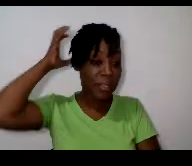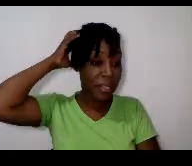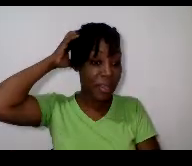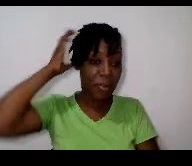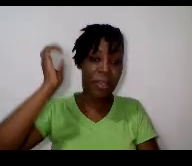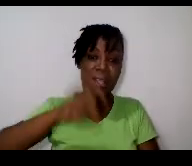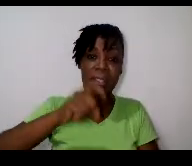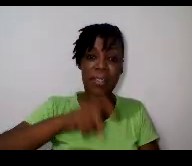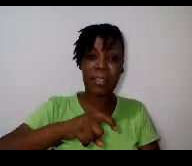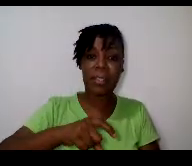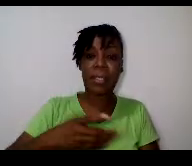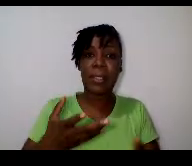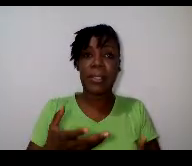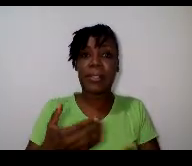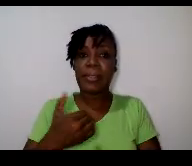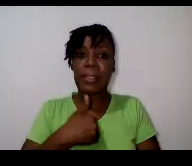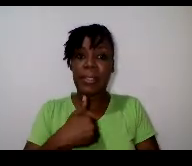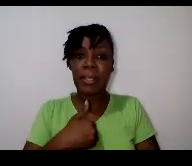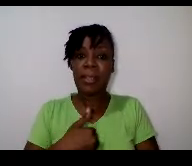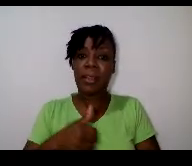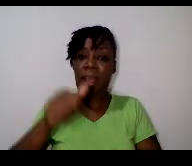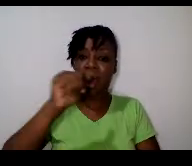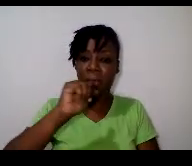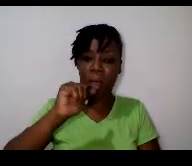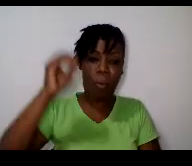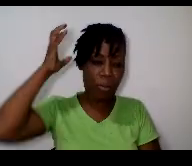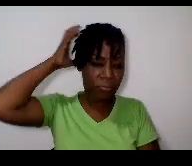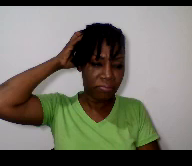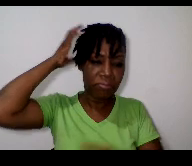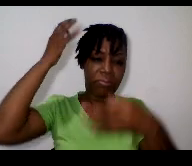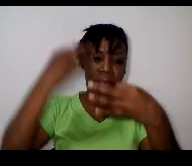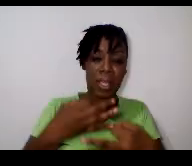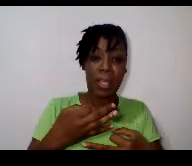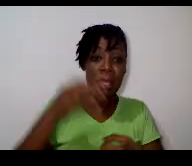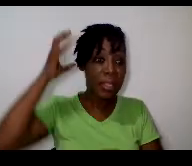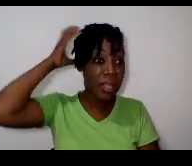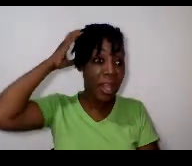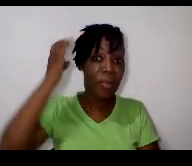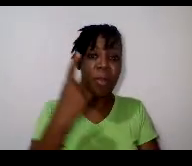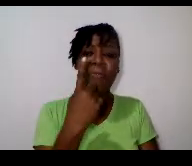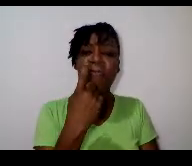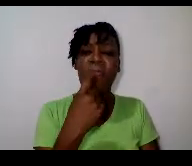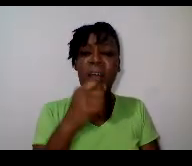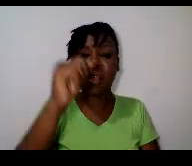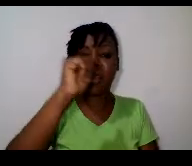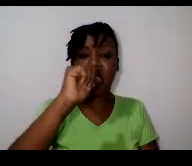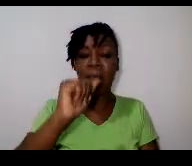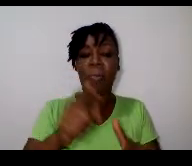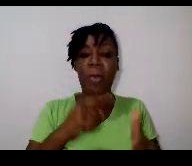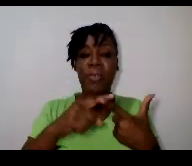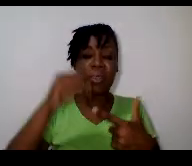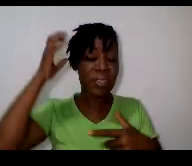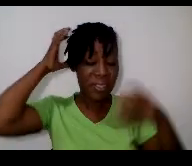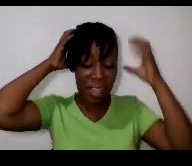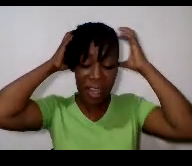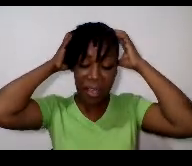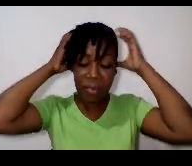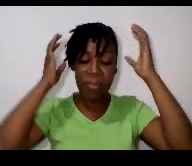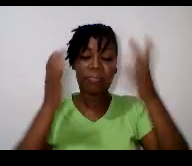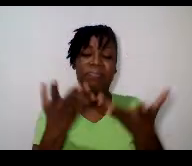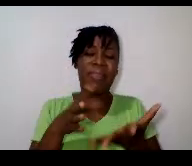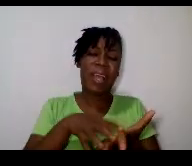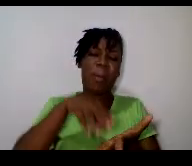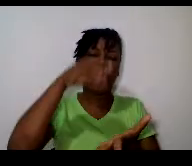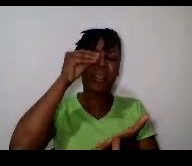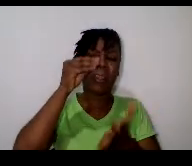cerebro deshidratado, un cerebro que le falte agua va a aprender más lento. Inclusive vamos a observar dolores